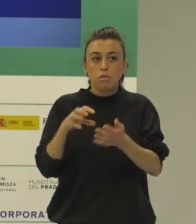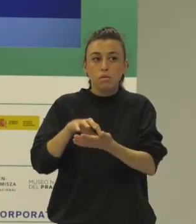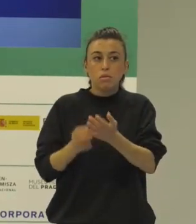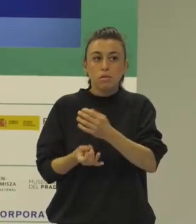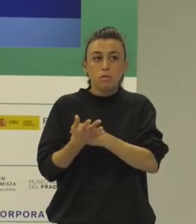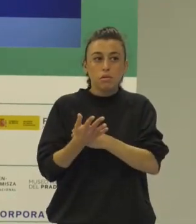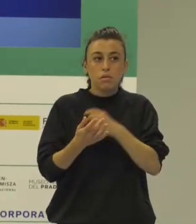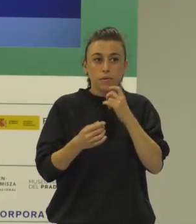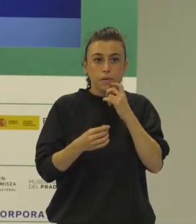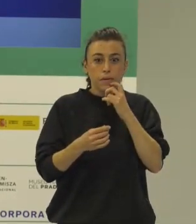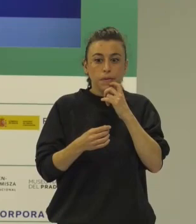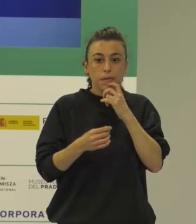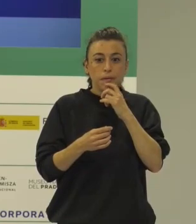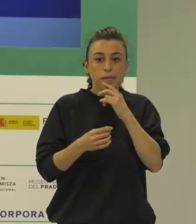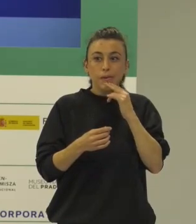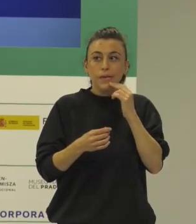sin nada.